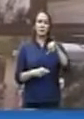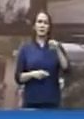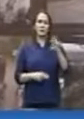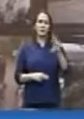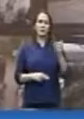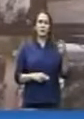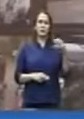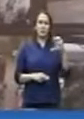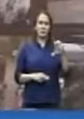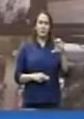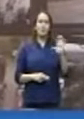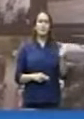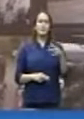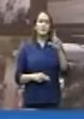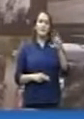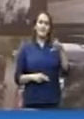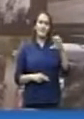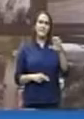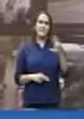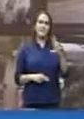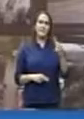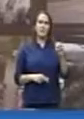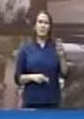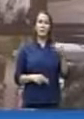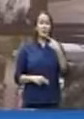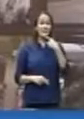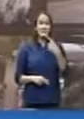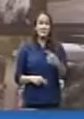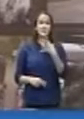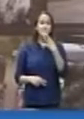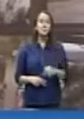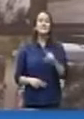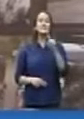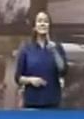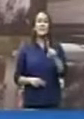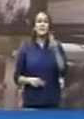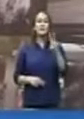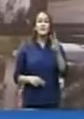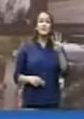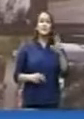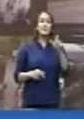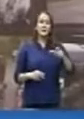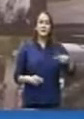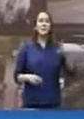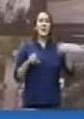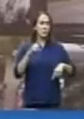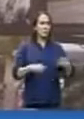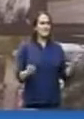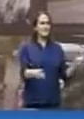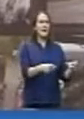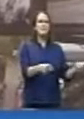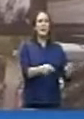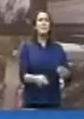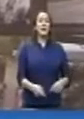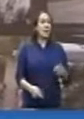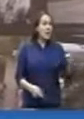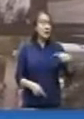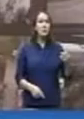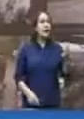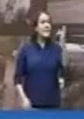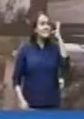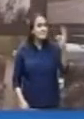camionero 2016, asegura que 164 personas fueron capturadas, algunas en flagrancia, y las pérdidas ascienden a